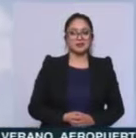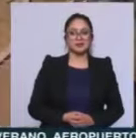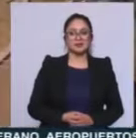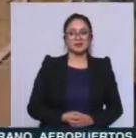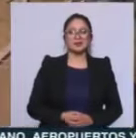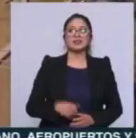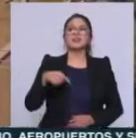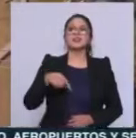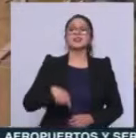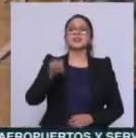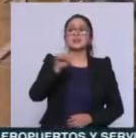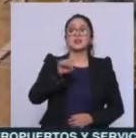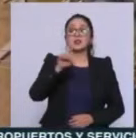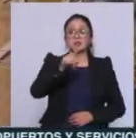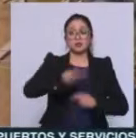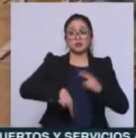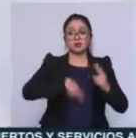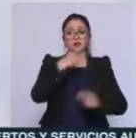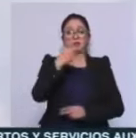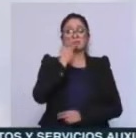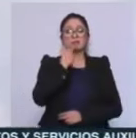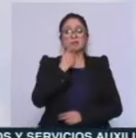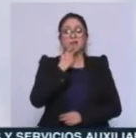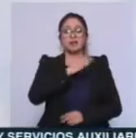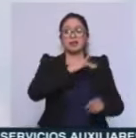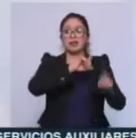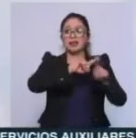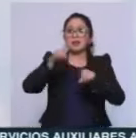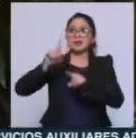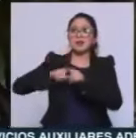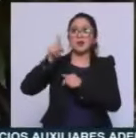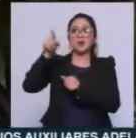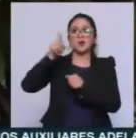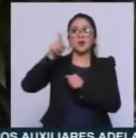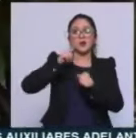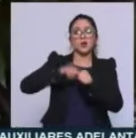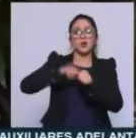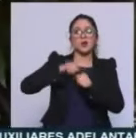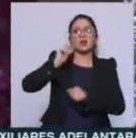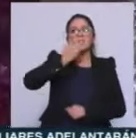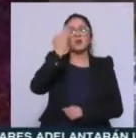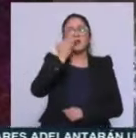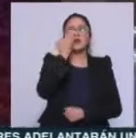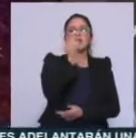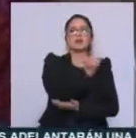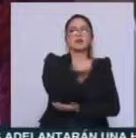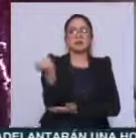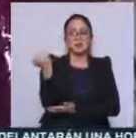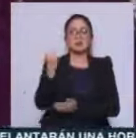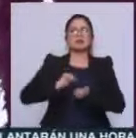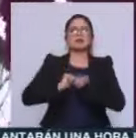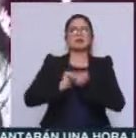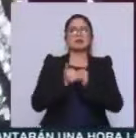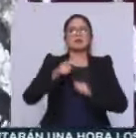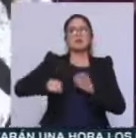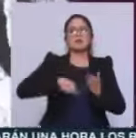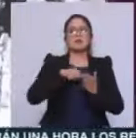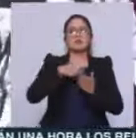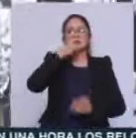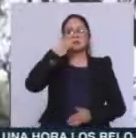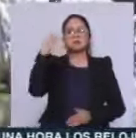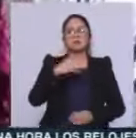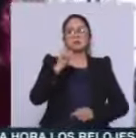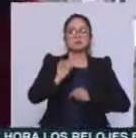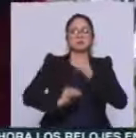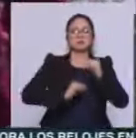Este fin de semana visita Polanco y llénate de los diversos colores que tiene el Festival de Flores y Jardines, que busca revivir espacios urbanos